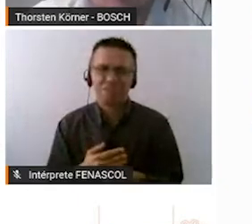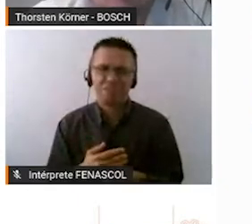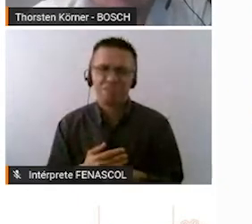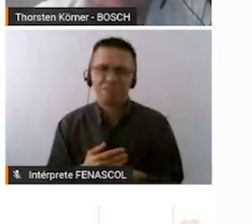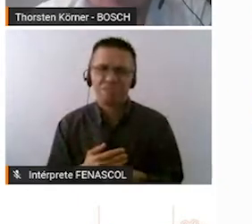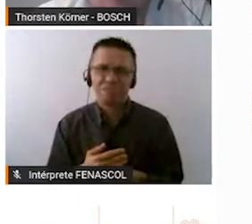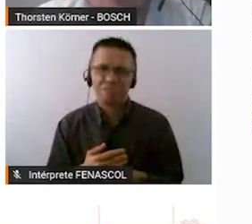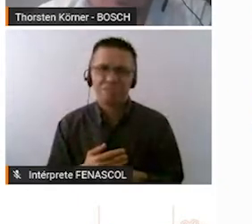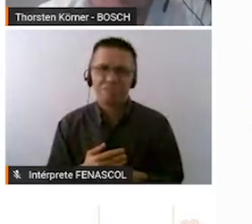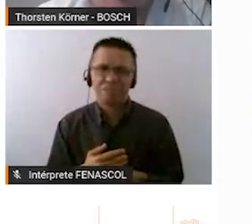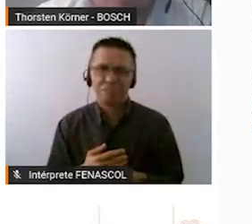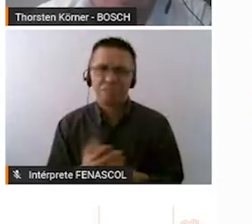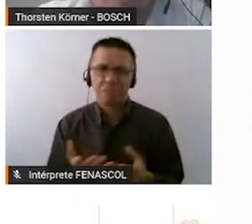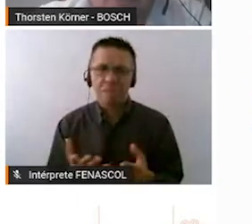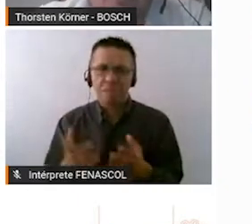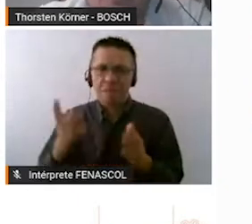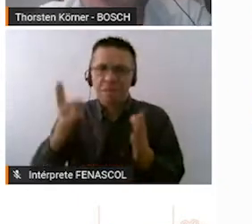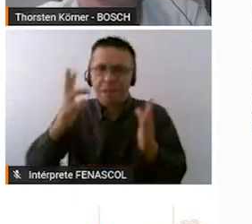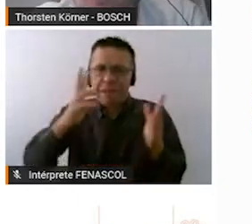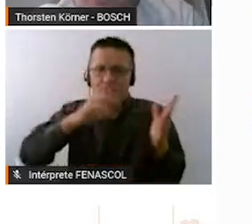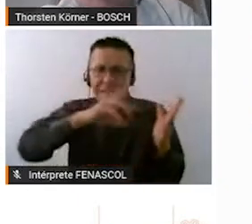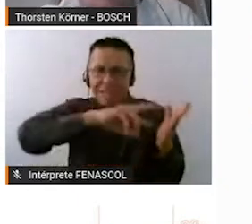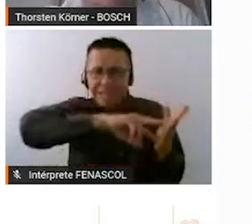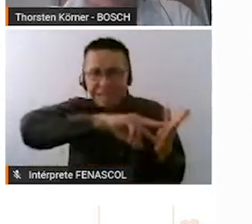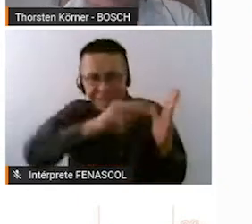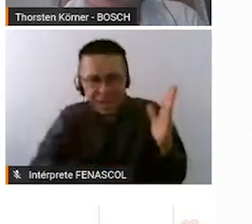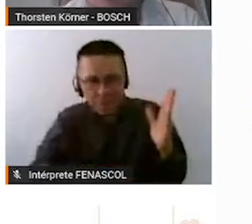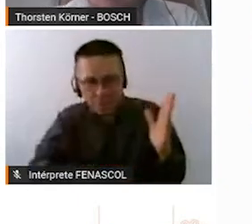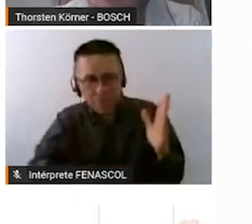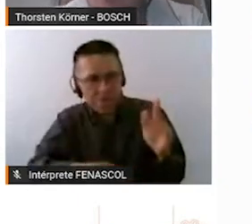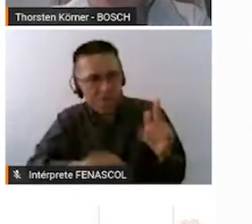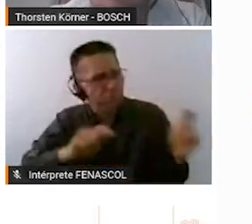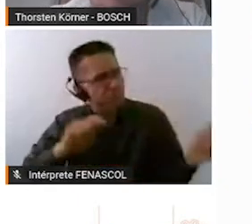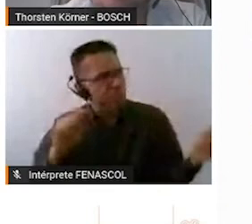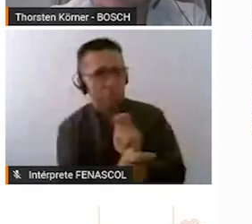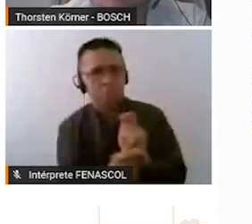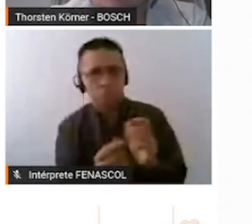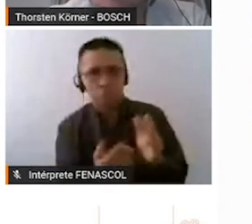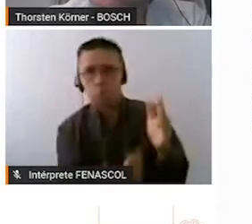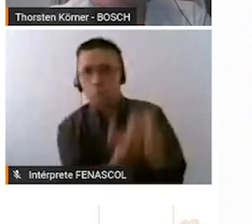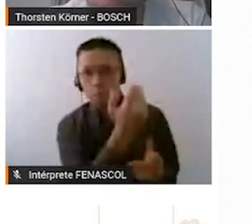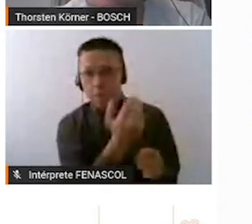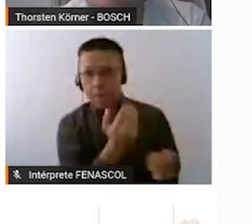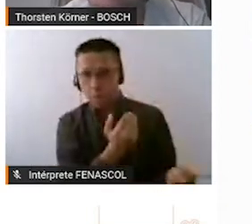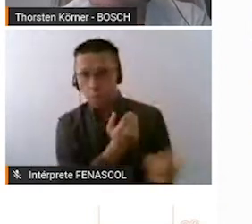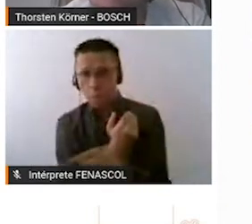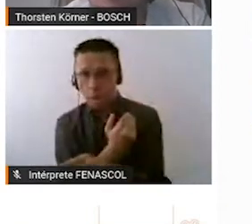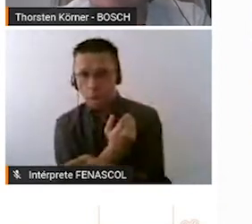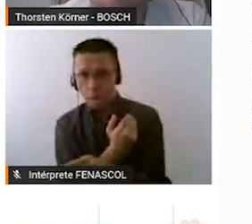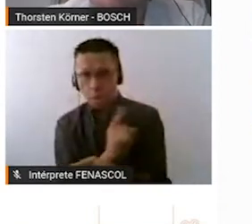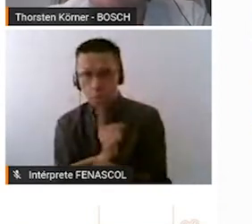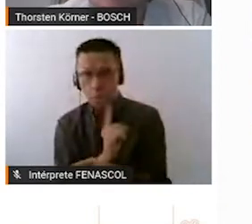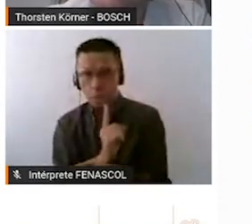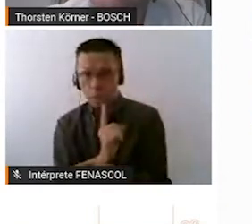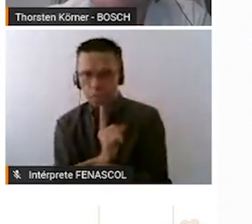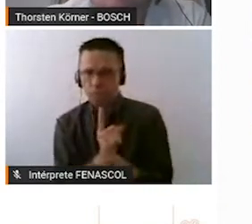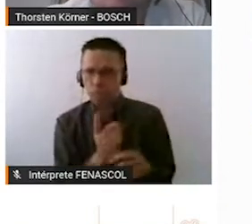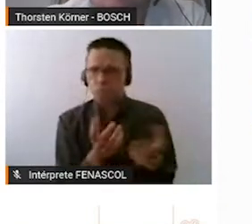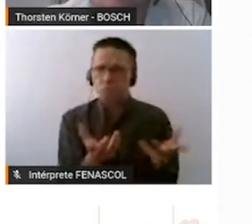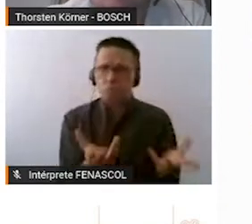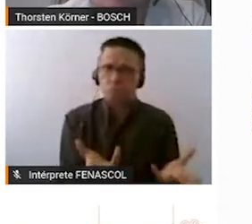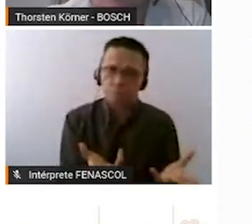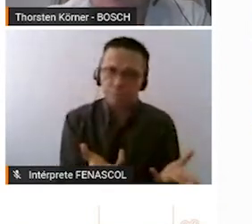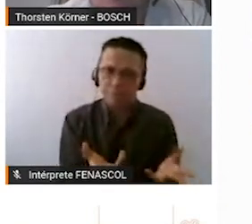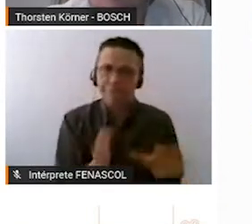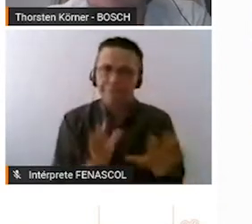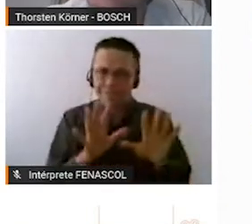revolución en términos tecnológicos, ¿en dónde buscaríamos aquella revolución? Pues la vamos a buscar en